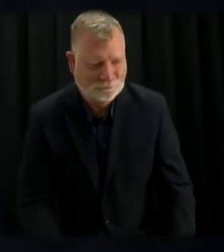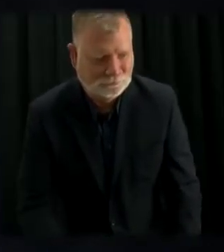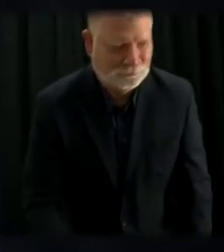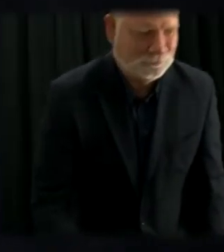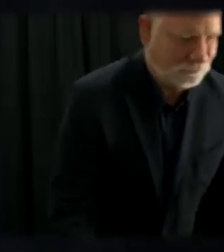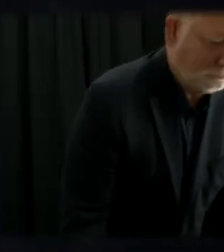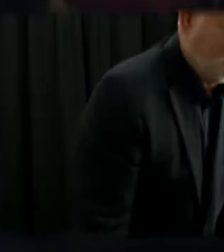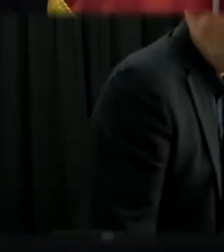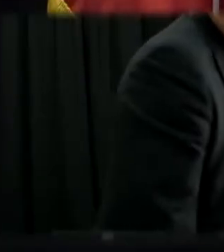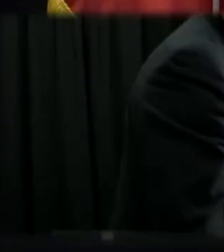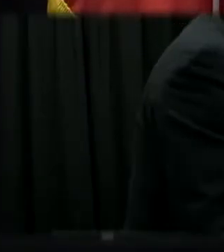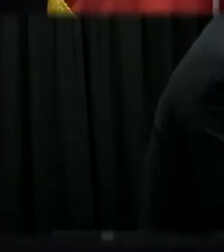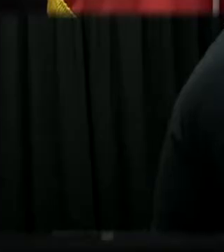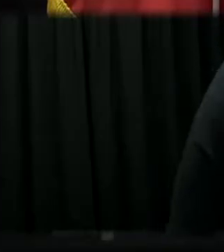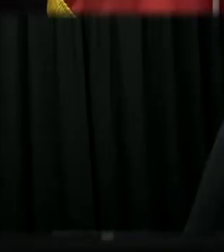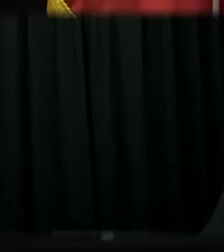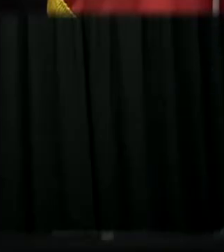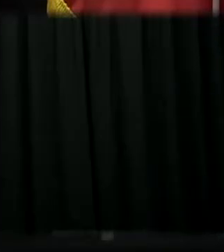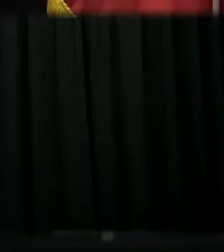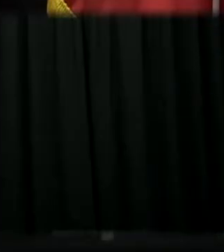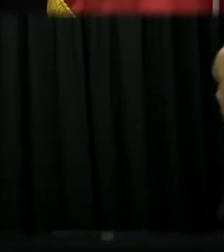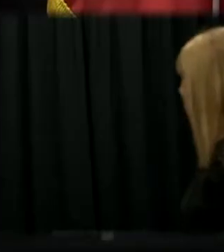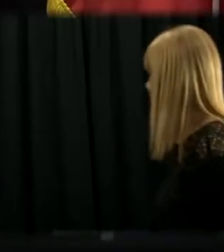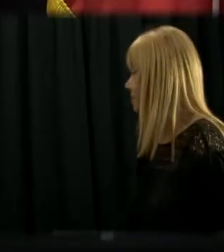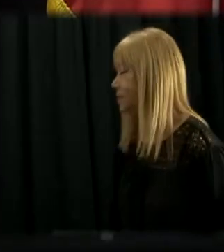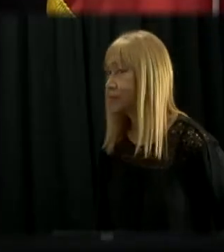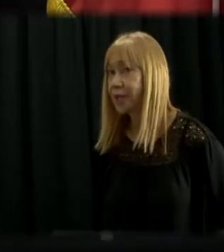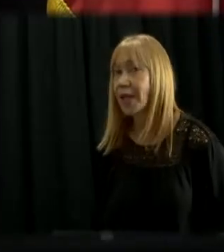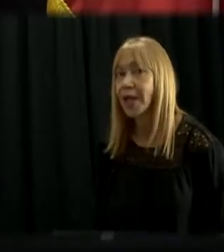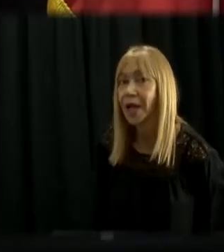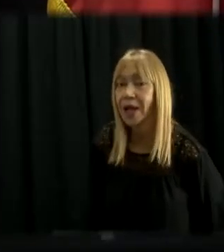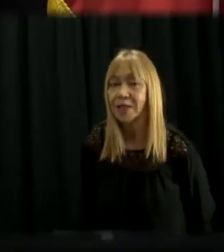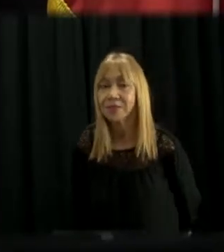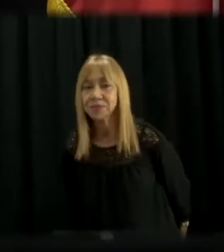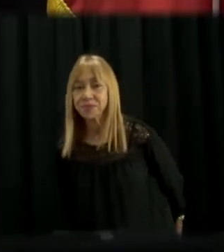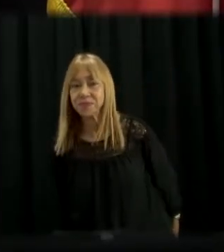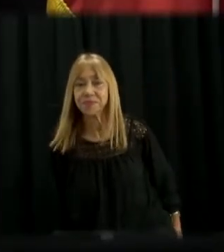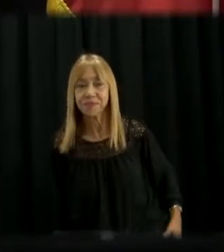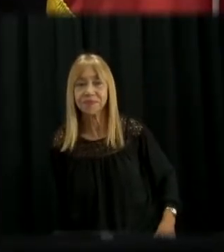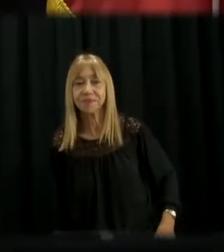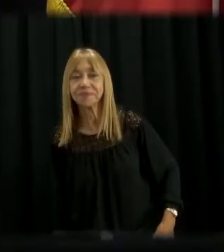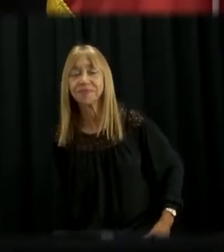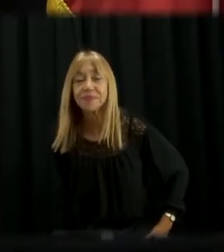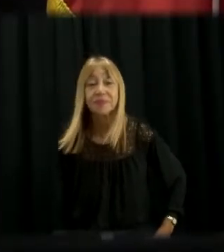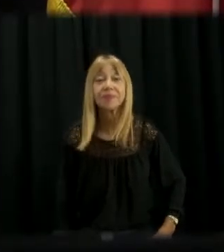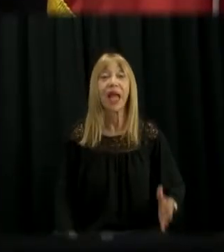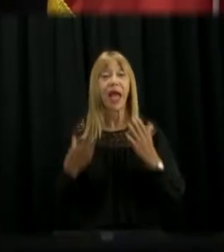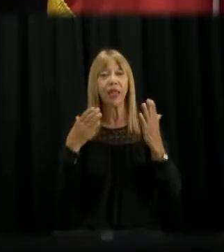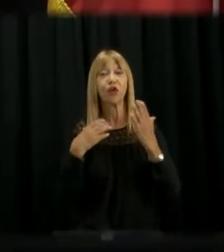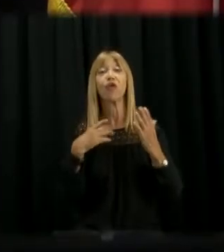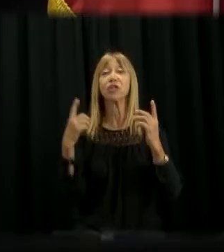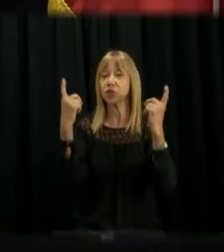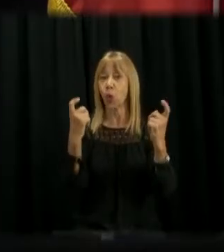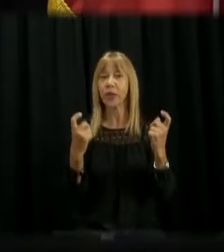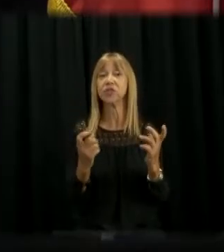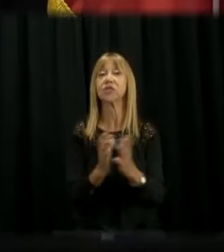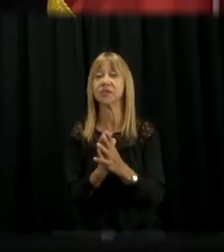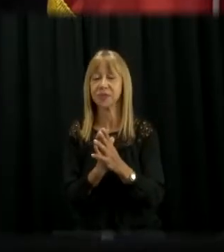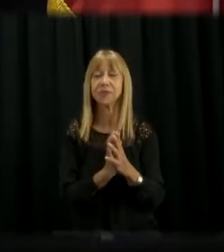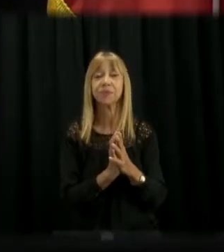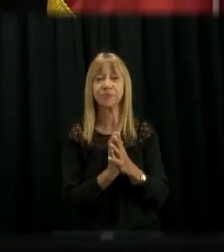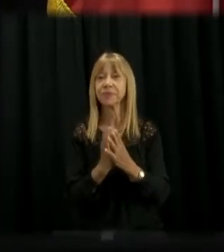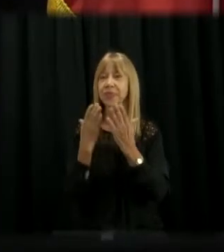Muchas gracias, señora Añaresco. Ahora quisiera también agradecer al público por esas preguntas.